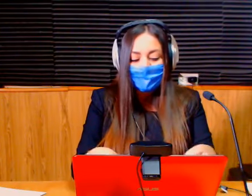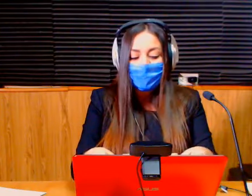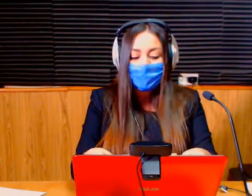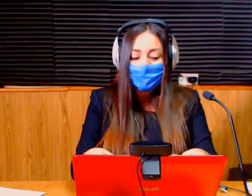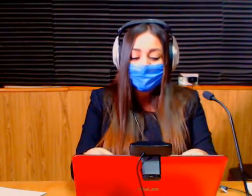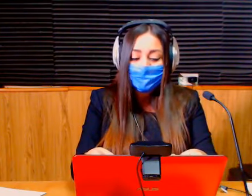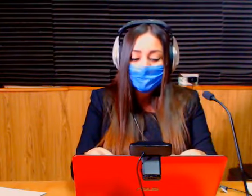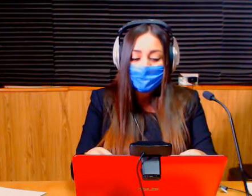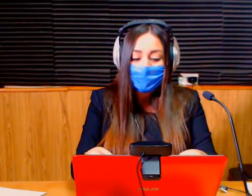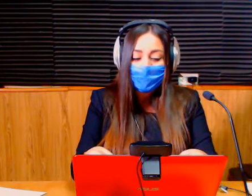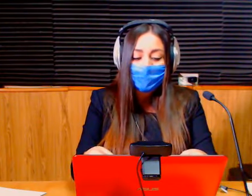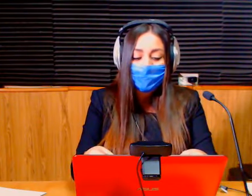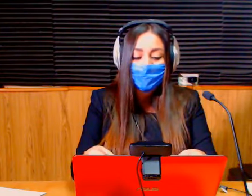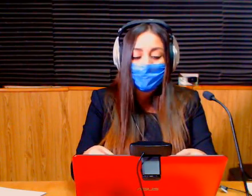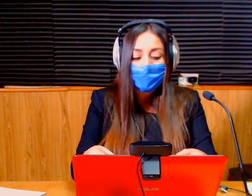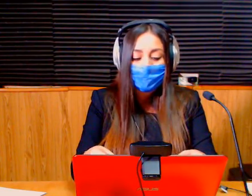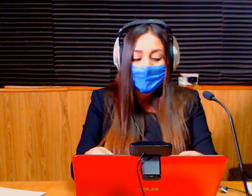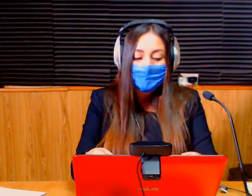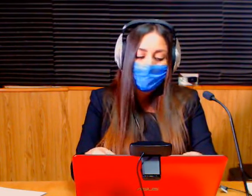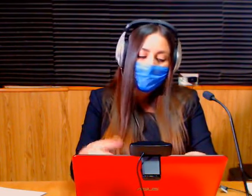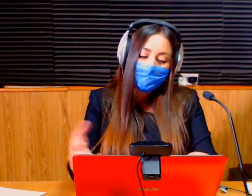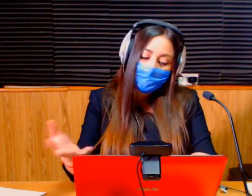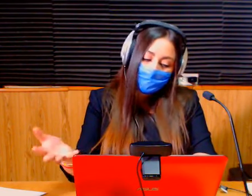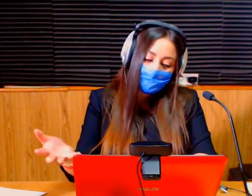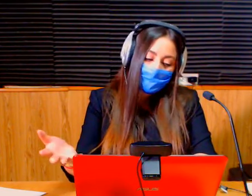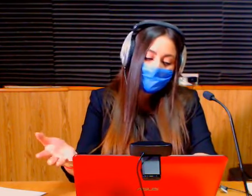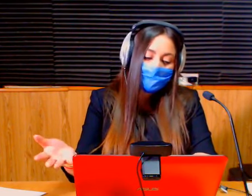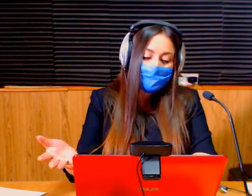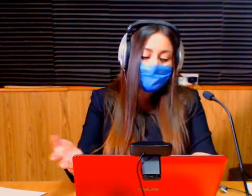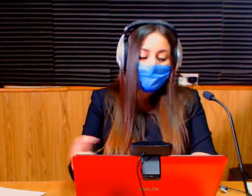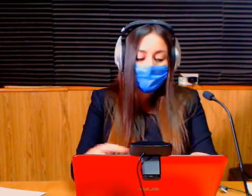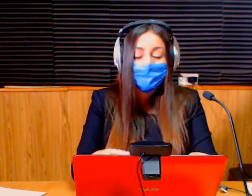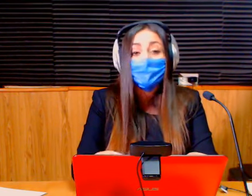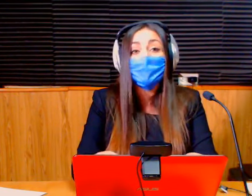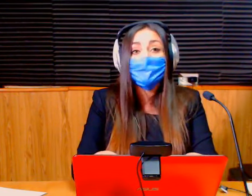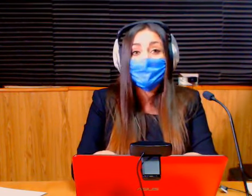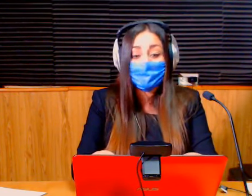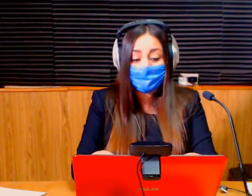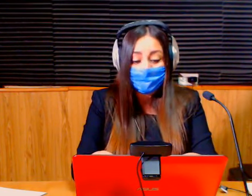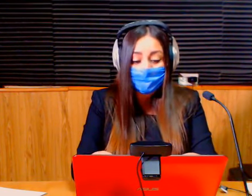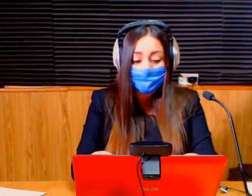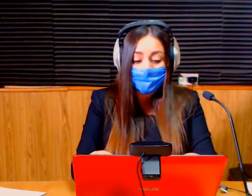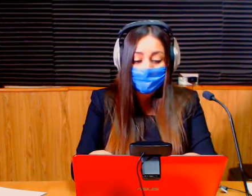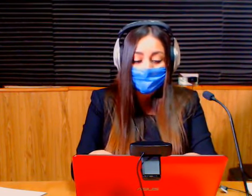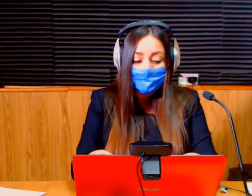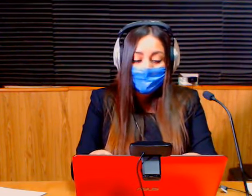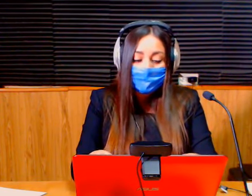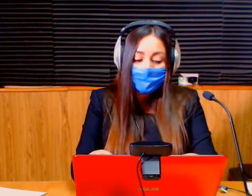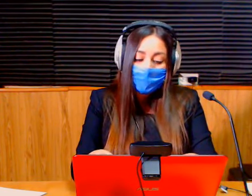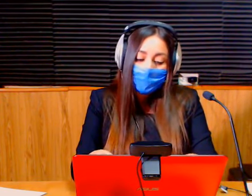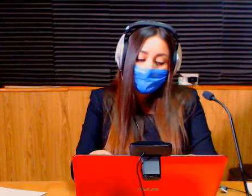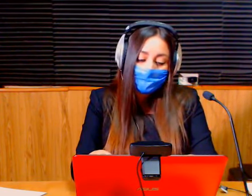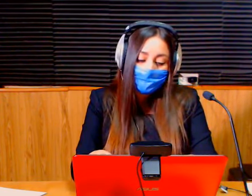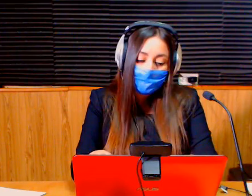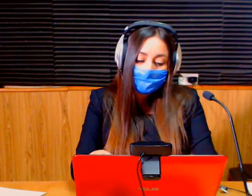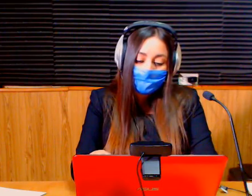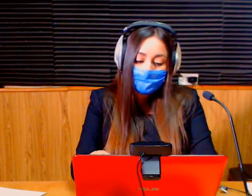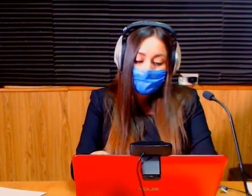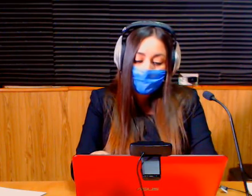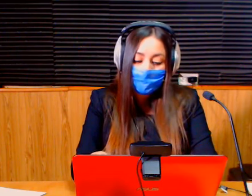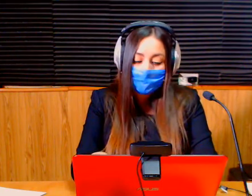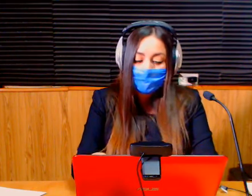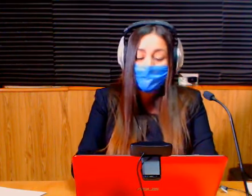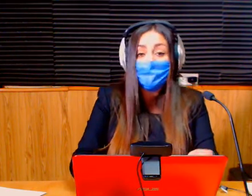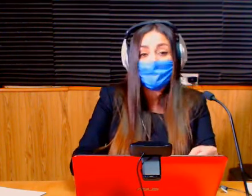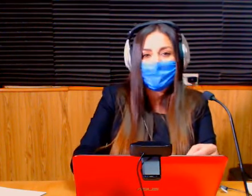brindar. Agradecemos también a Radio UPAP por permitirnos esta transmisión desde sus instalaciones y en los controles al